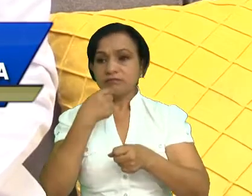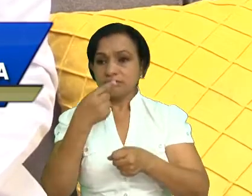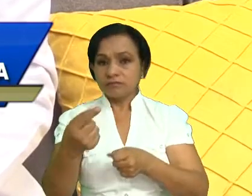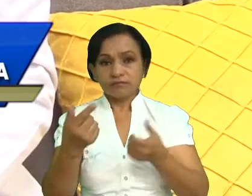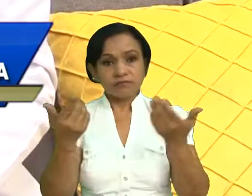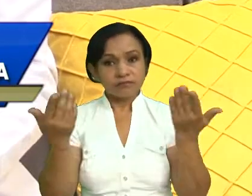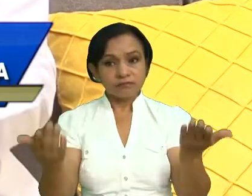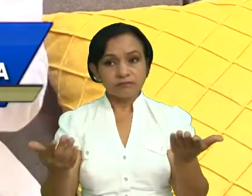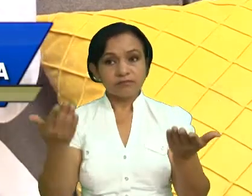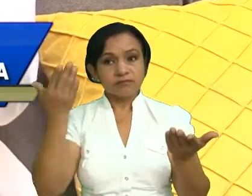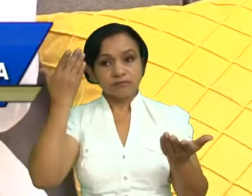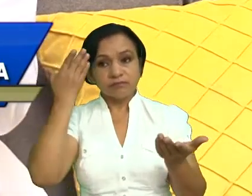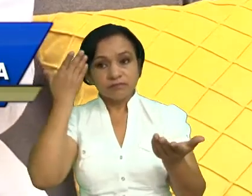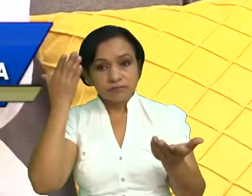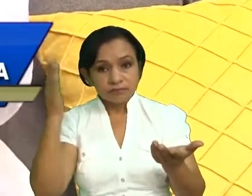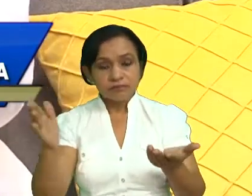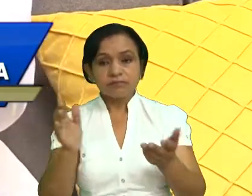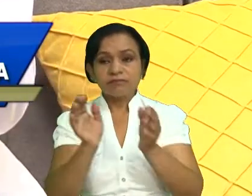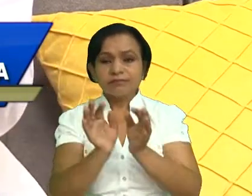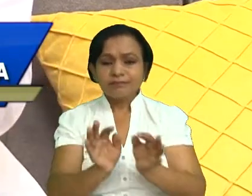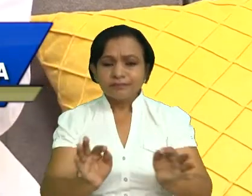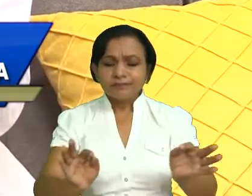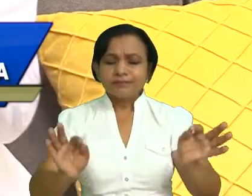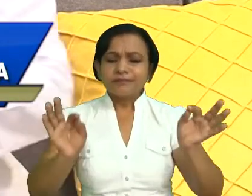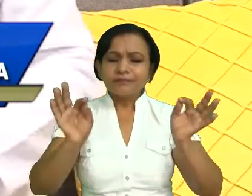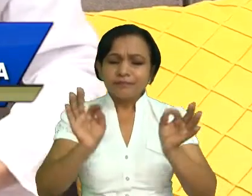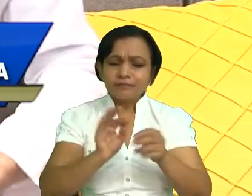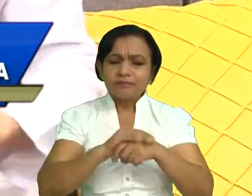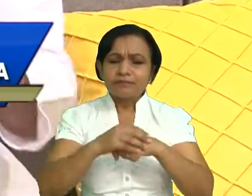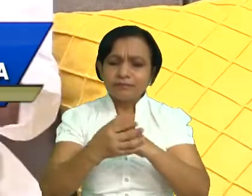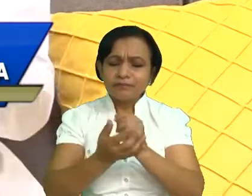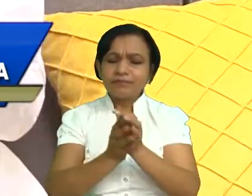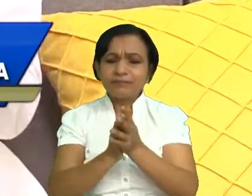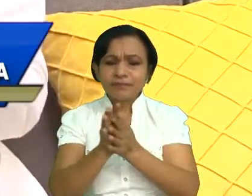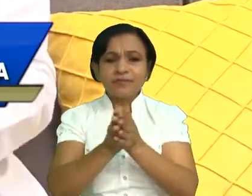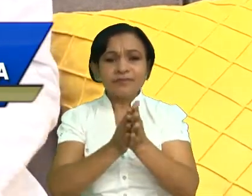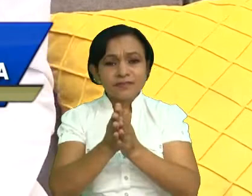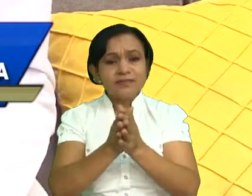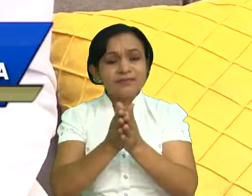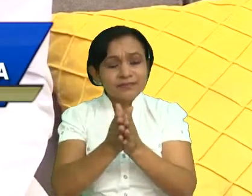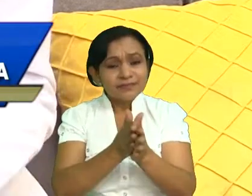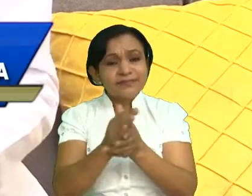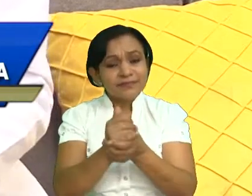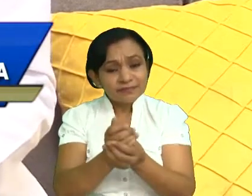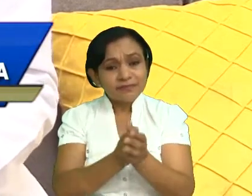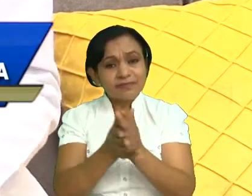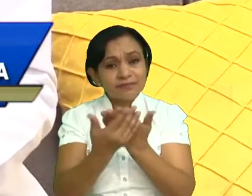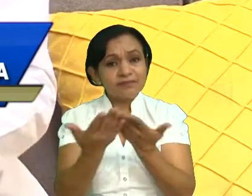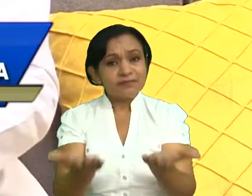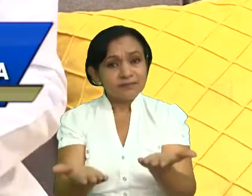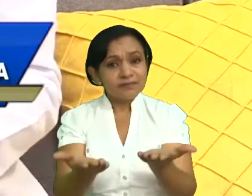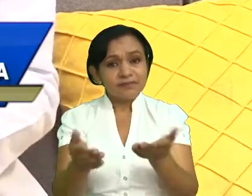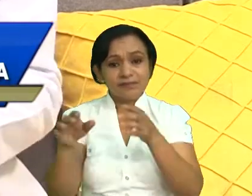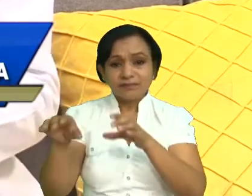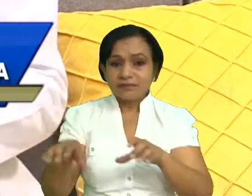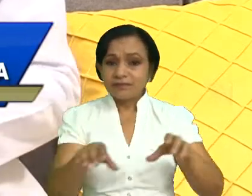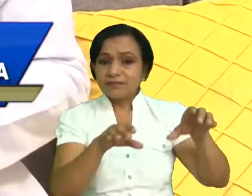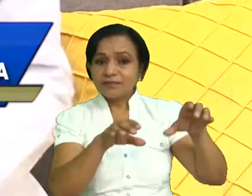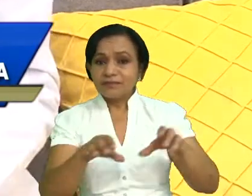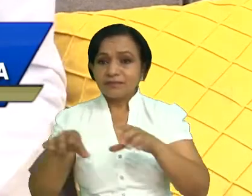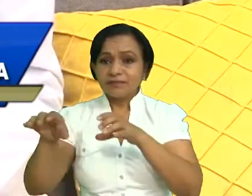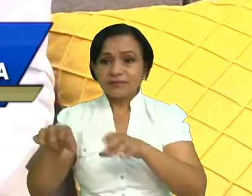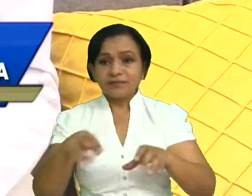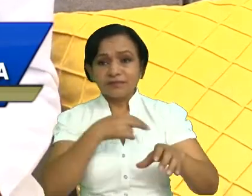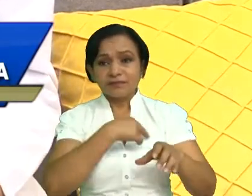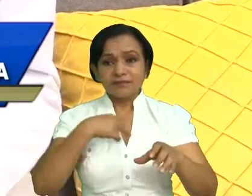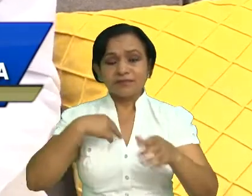que ya nosotros sabemos que principalmente son el lavado de las manos y una serie de actividades que vamos a